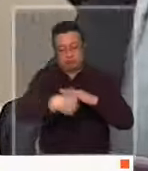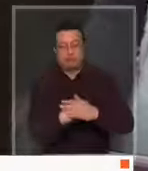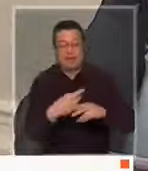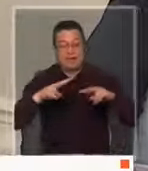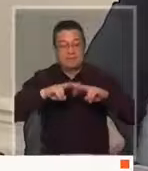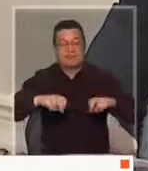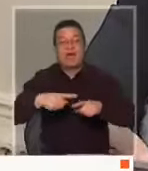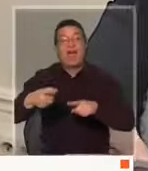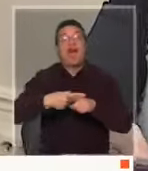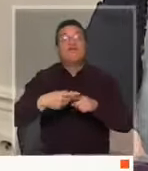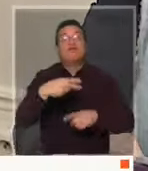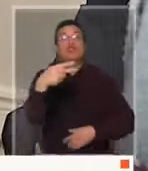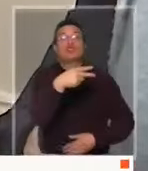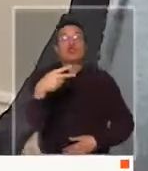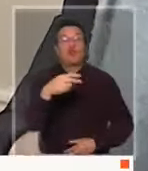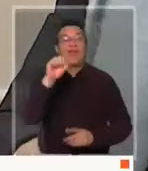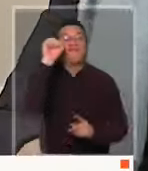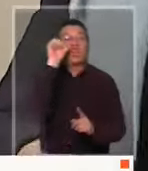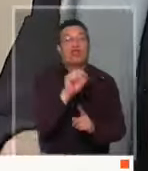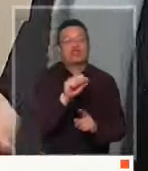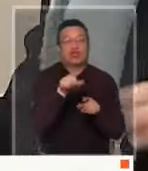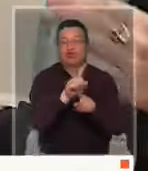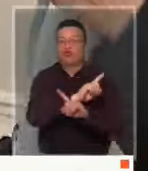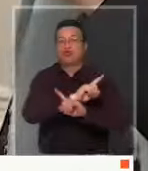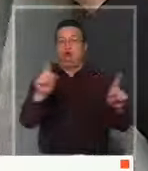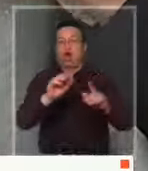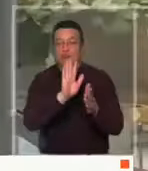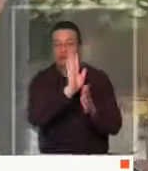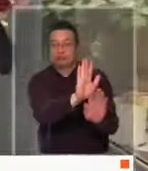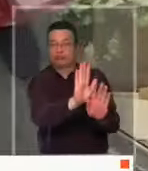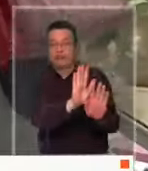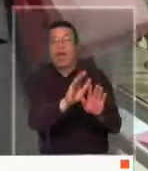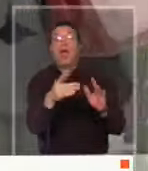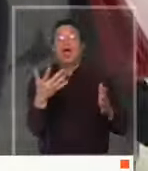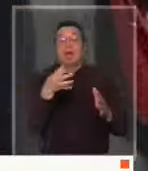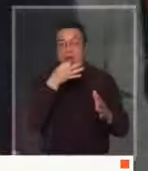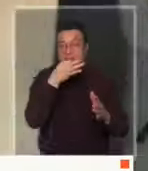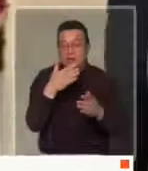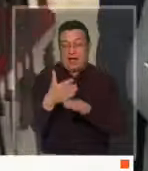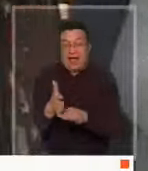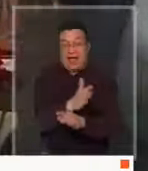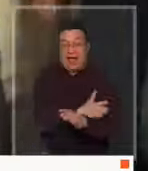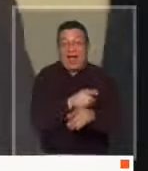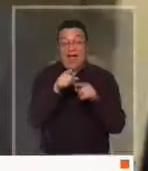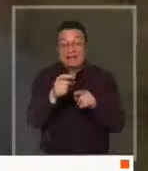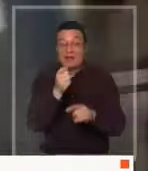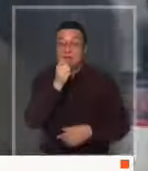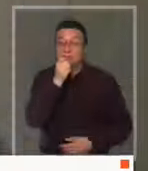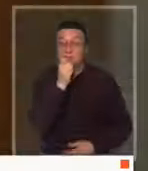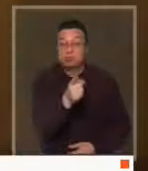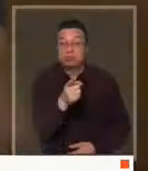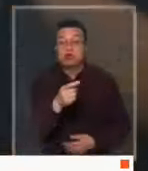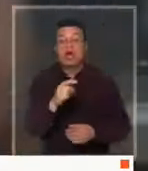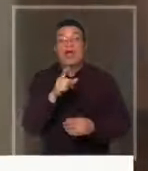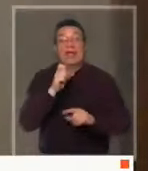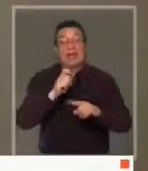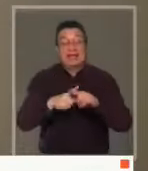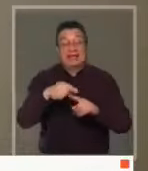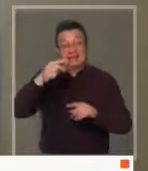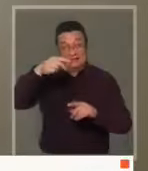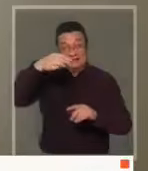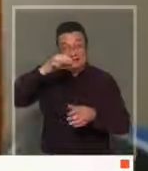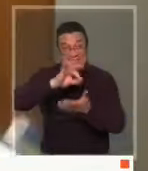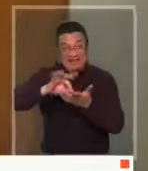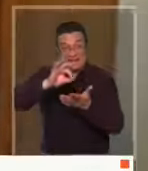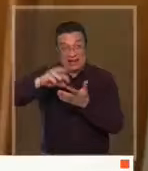por abuso sexual y violación en su contra. Según el persecutor, días antes de que se presentara la denuncia contra el ex subsecretario del